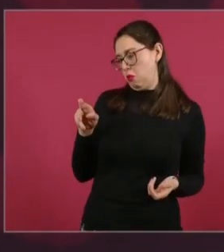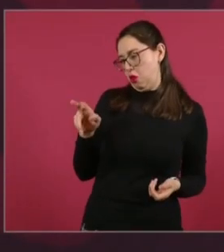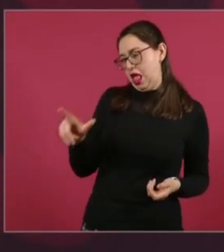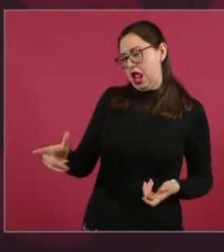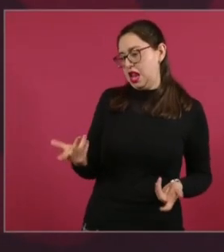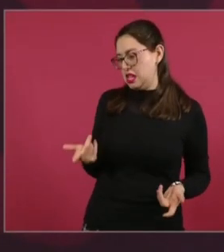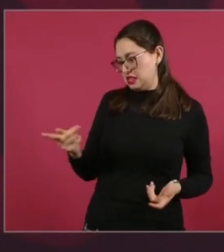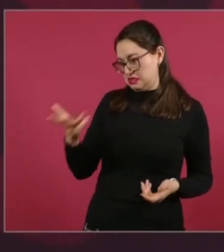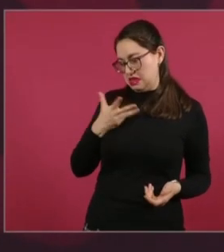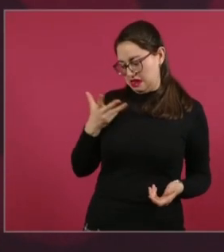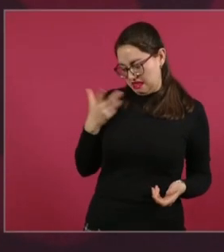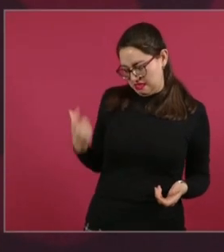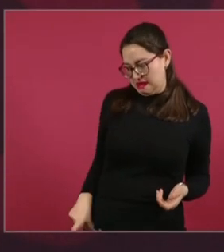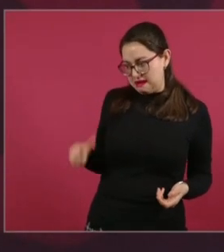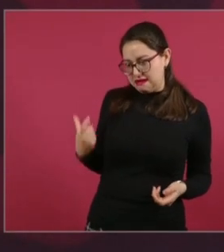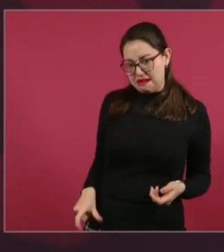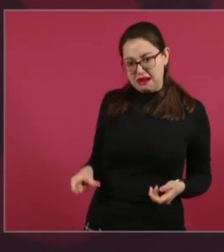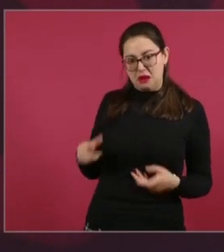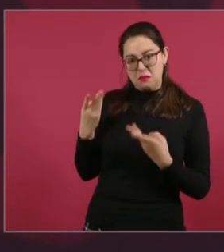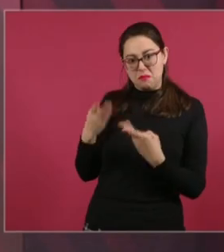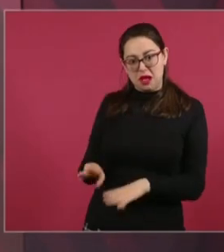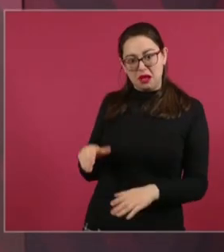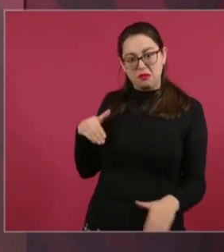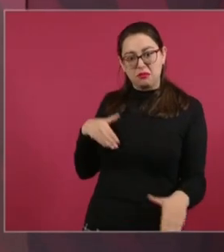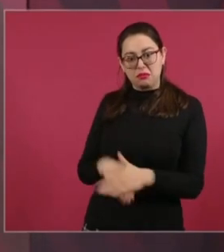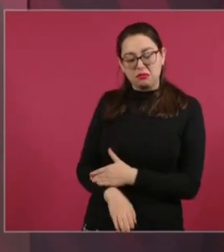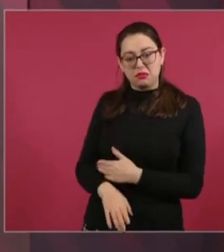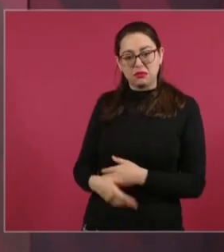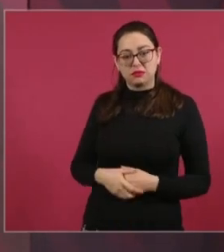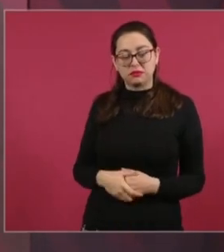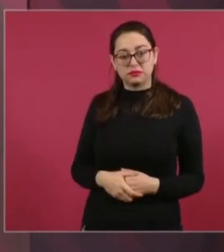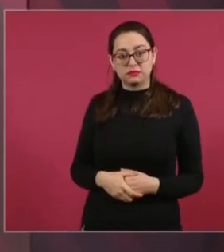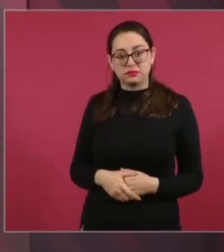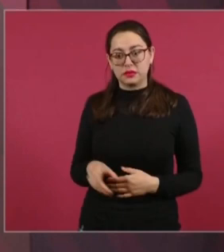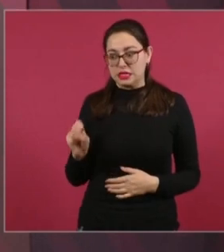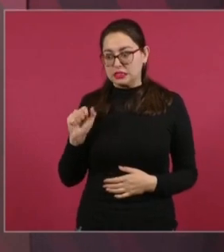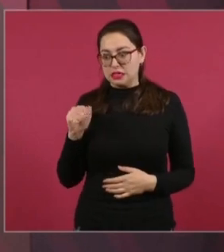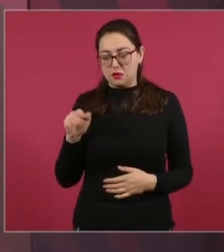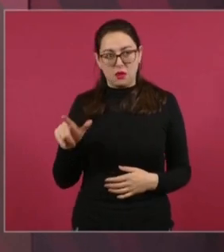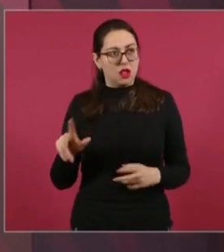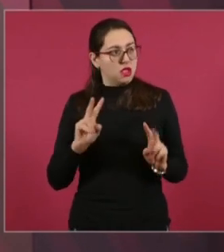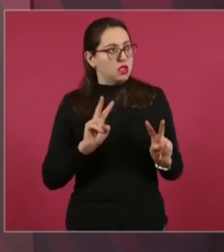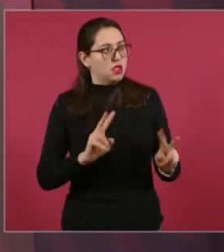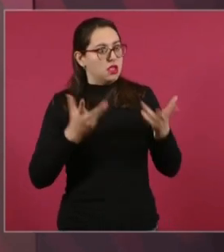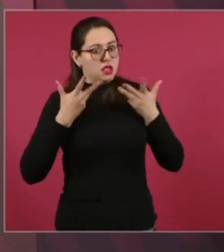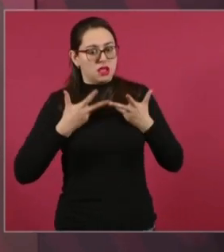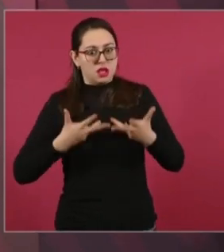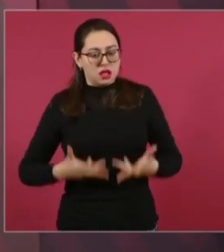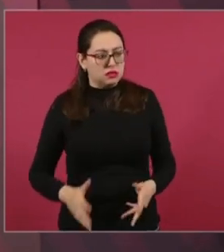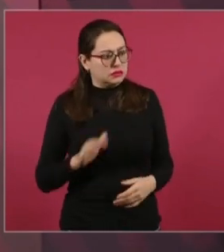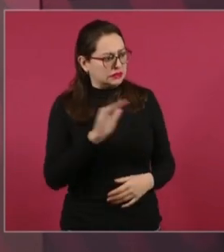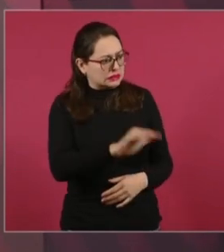al finado a Miguel de la Madrid y le dice hay que denunciar y